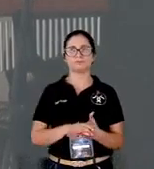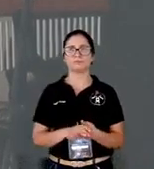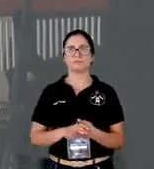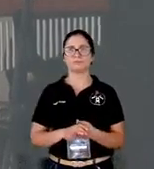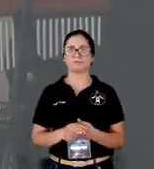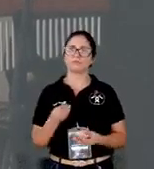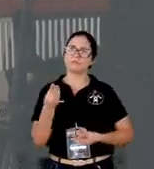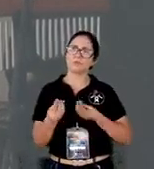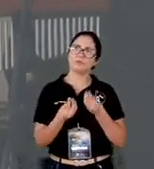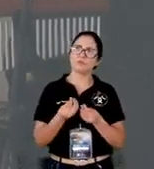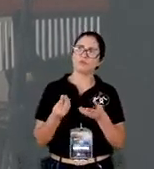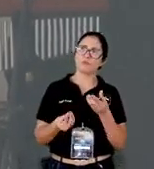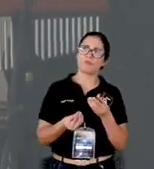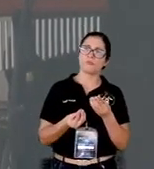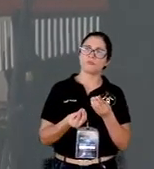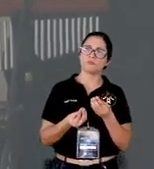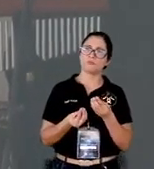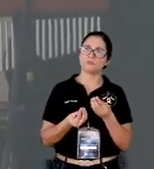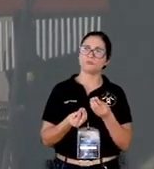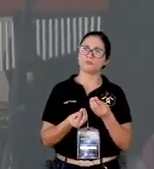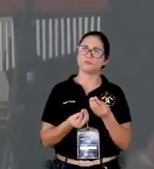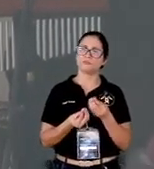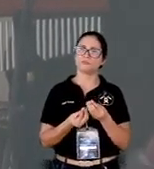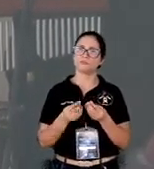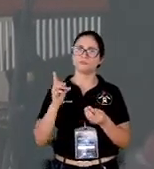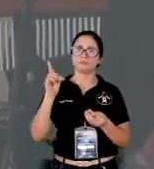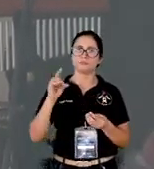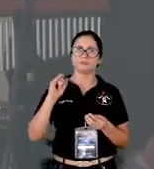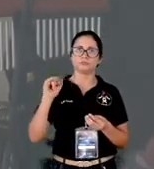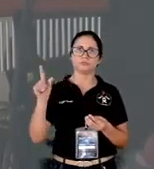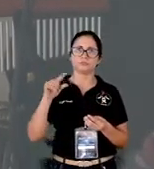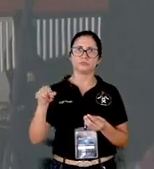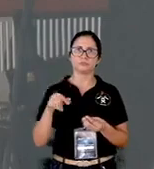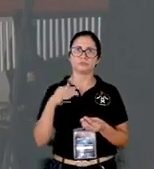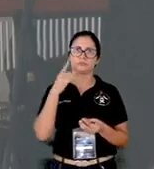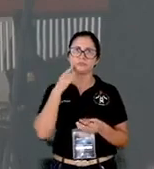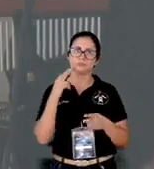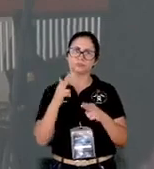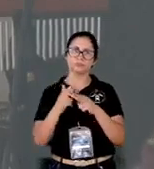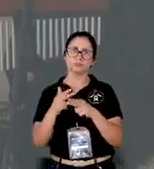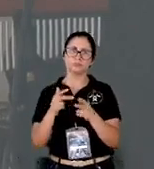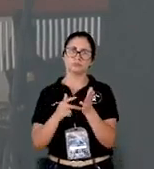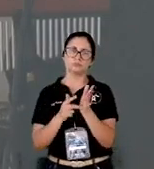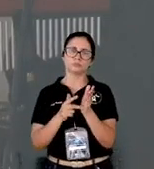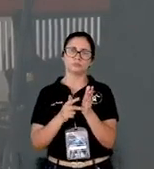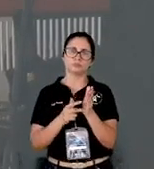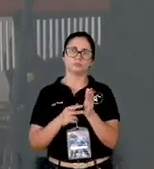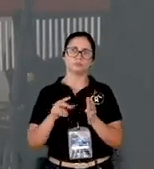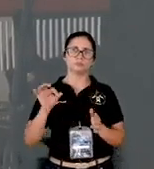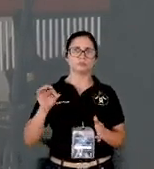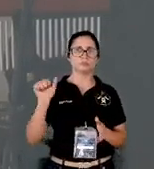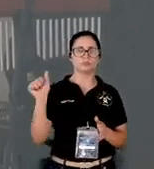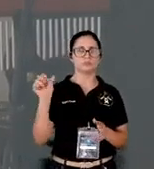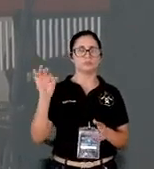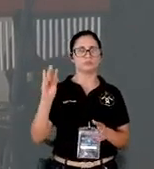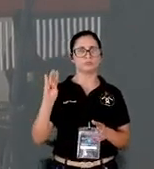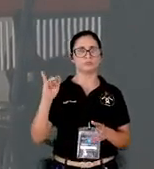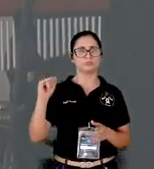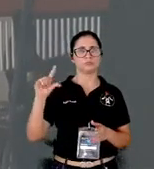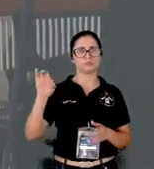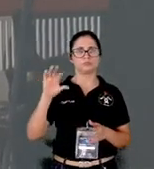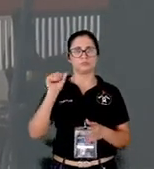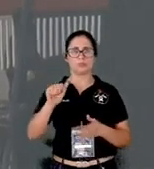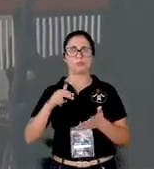había entonces una discípula llamada Tabita, que traducido quiere decir